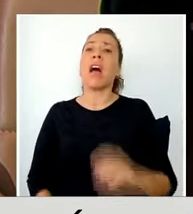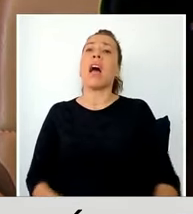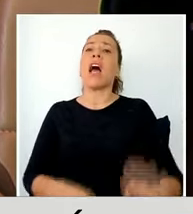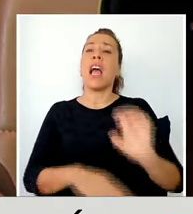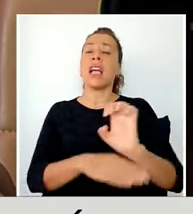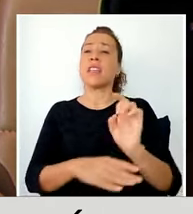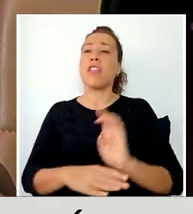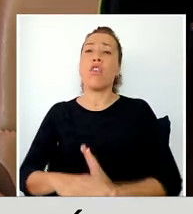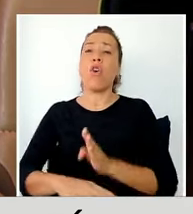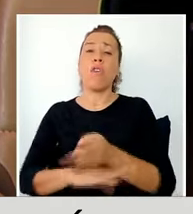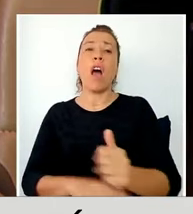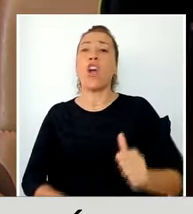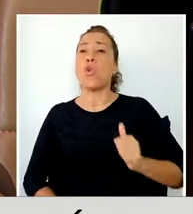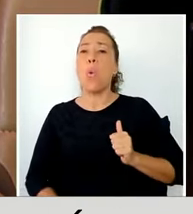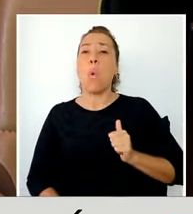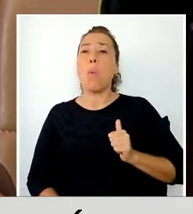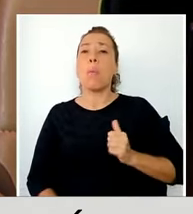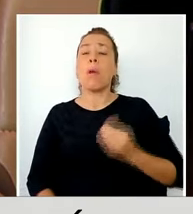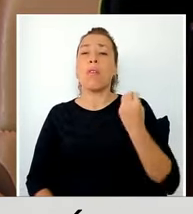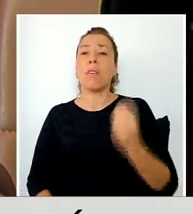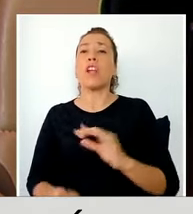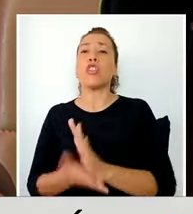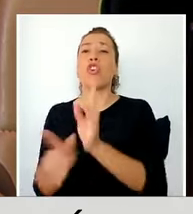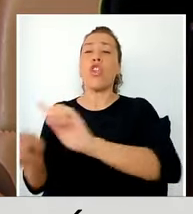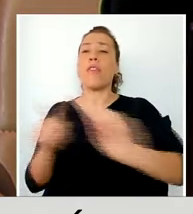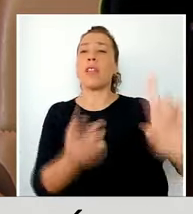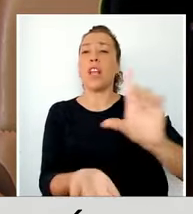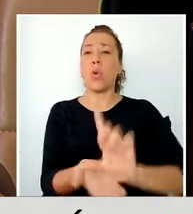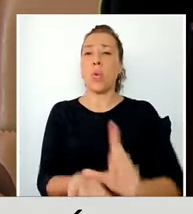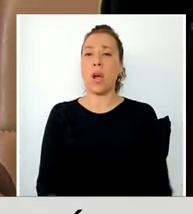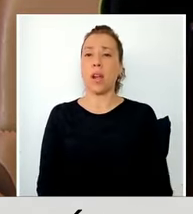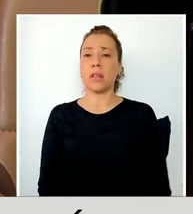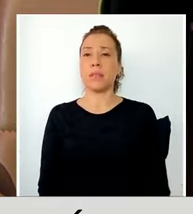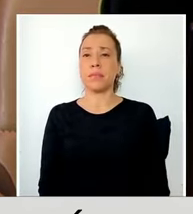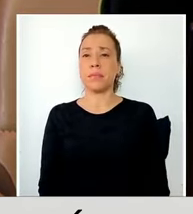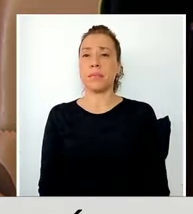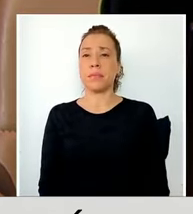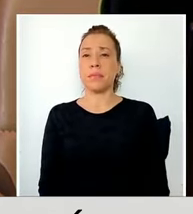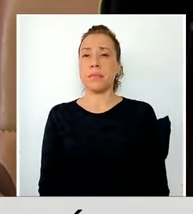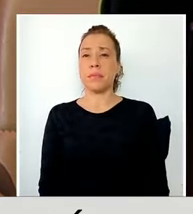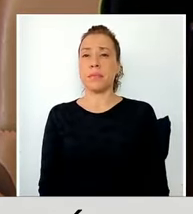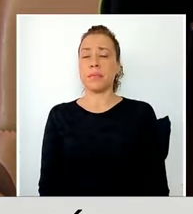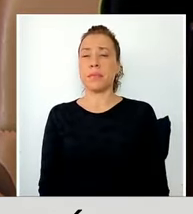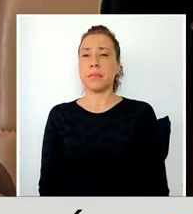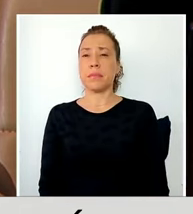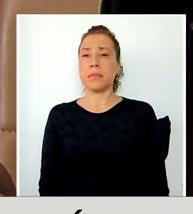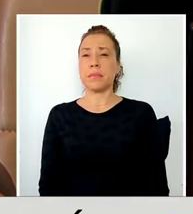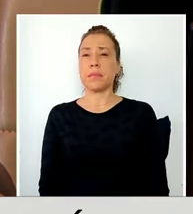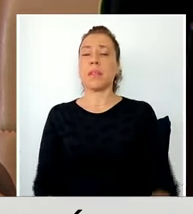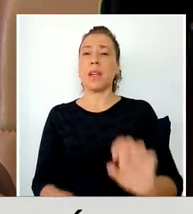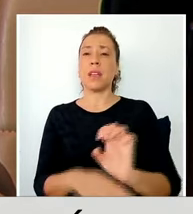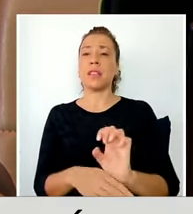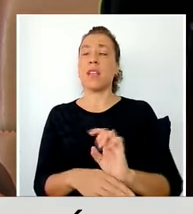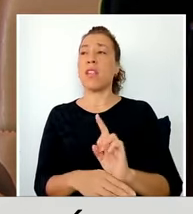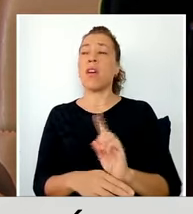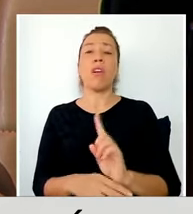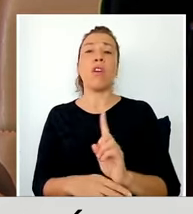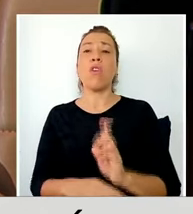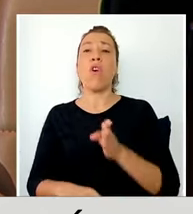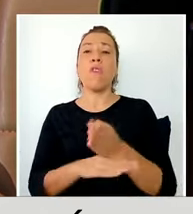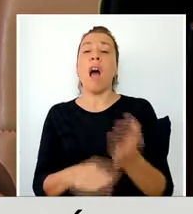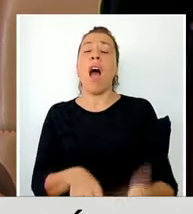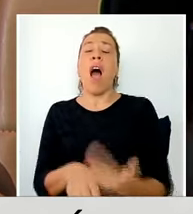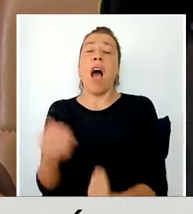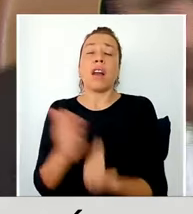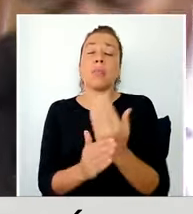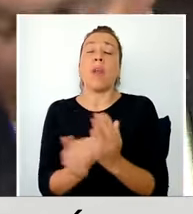a todos los sectores así estimados colegas el estado no está llegando a tiempo y los vecinos en